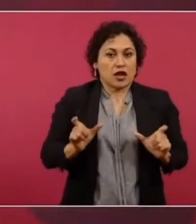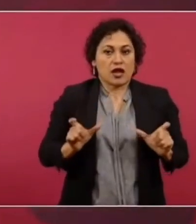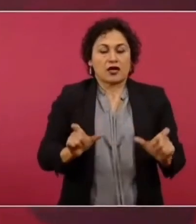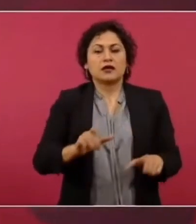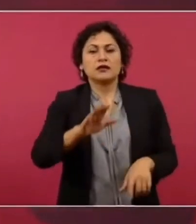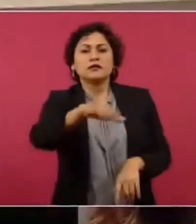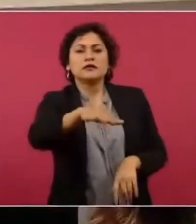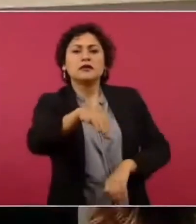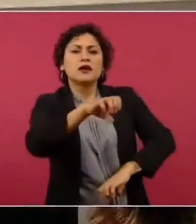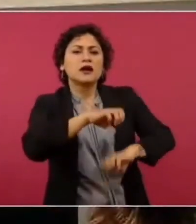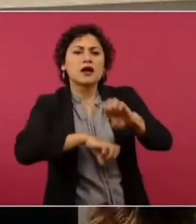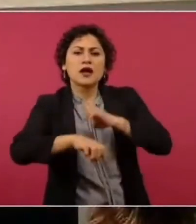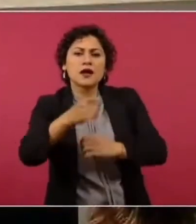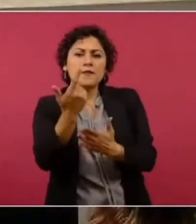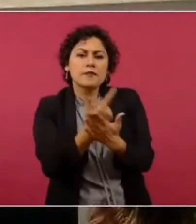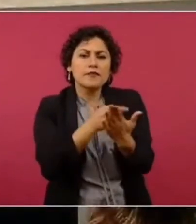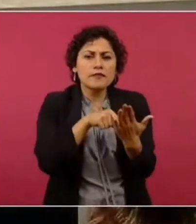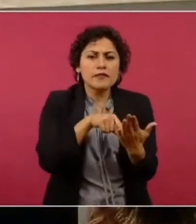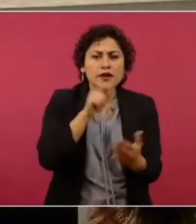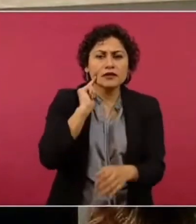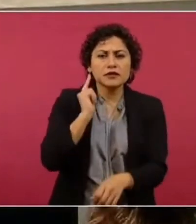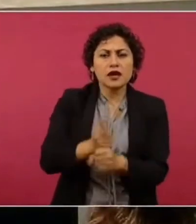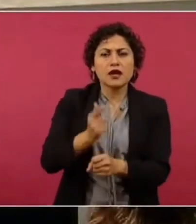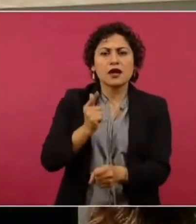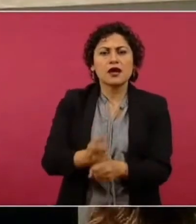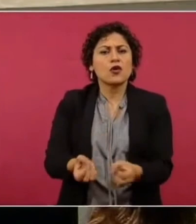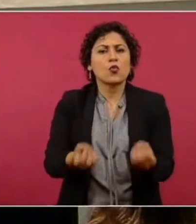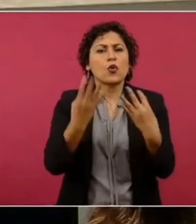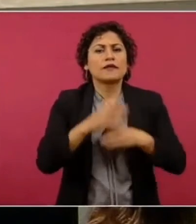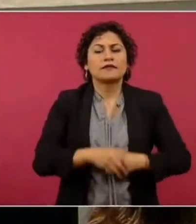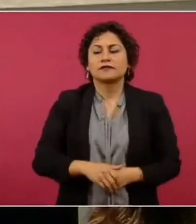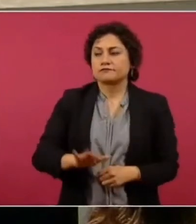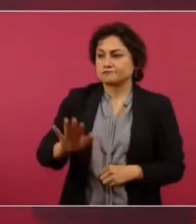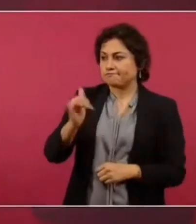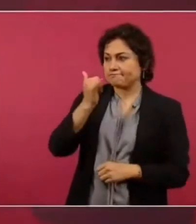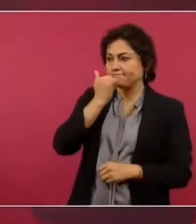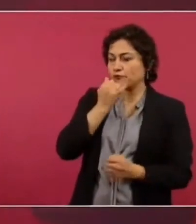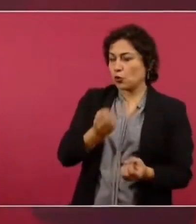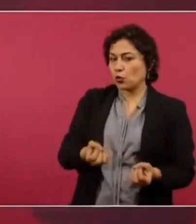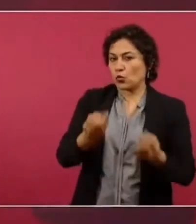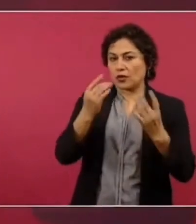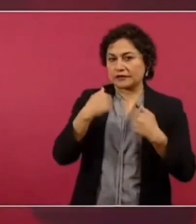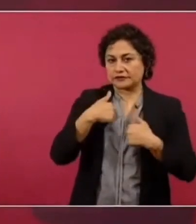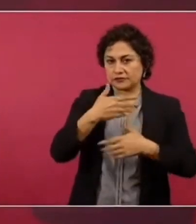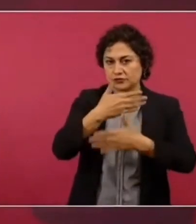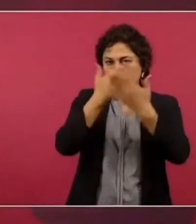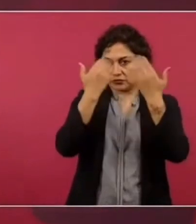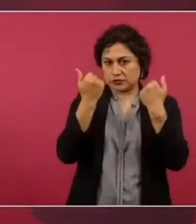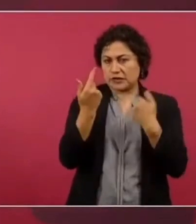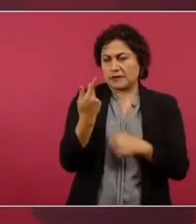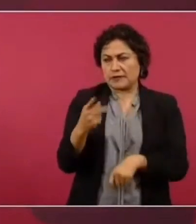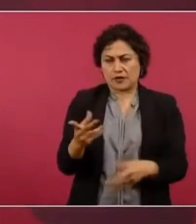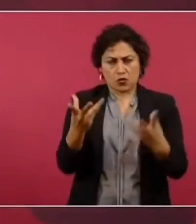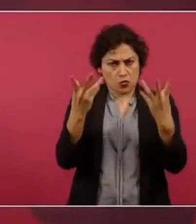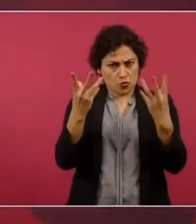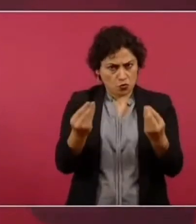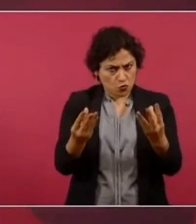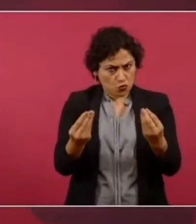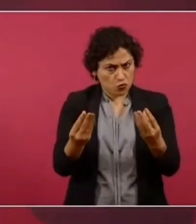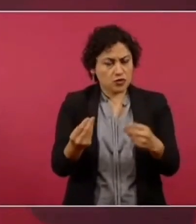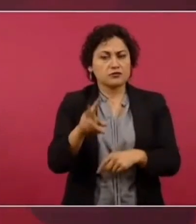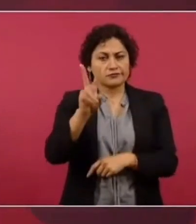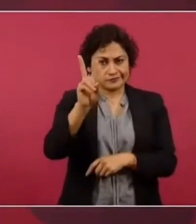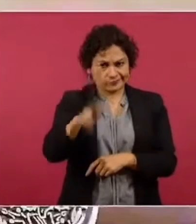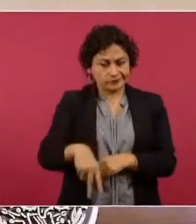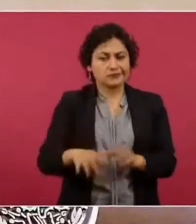depuradas en esa detección? No de tengo el giras dato, importadas? pero varias, muchas, ya saben,